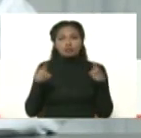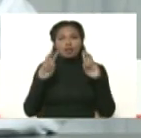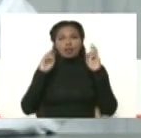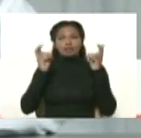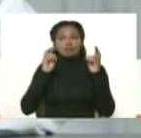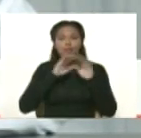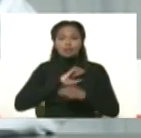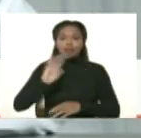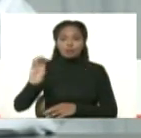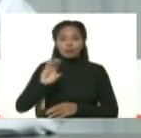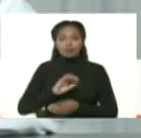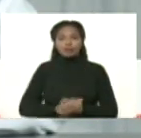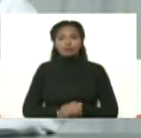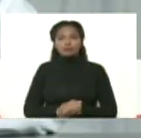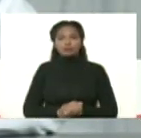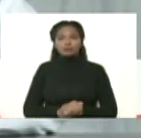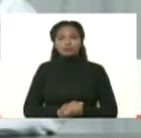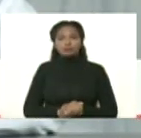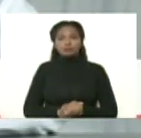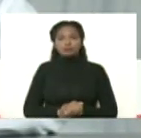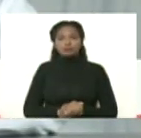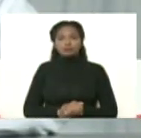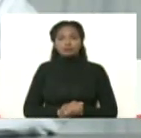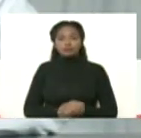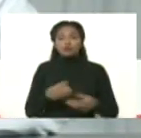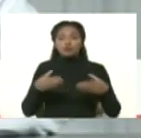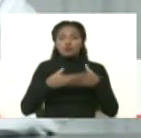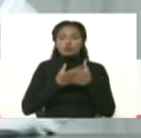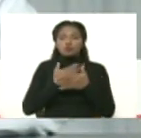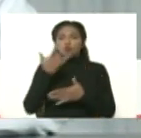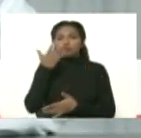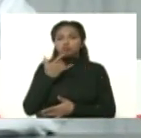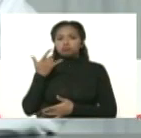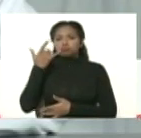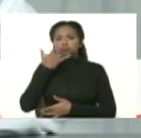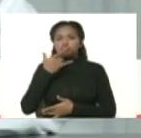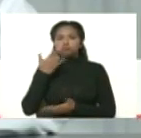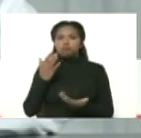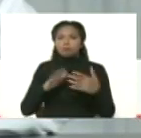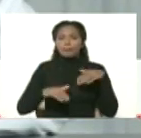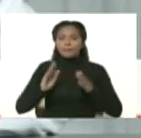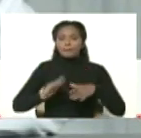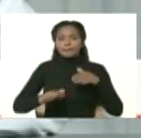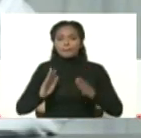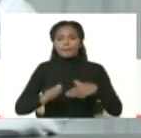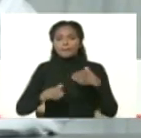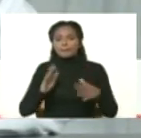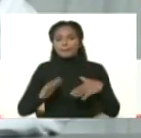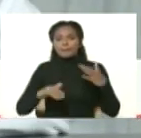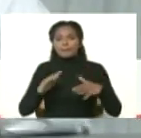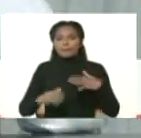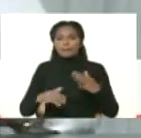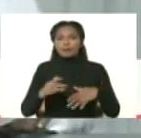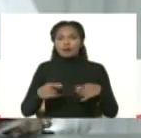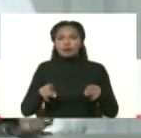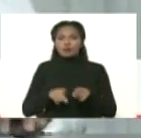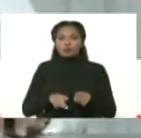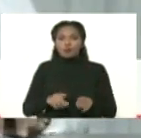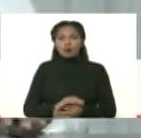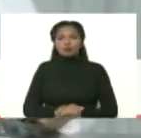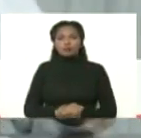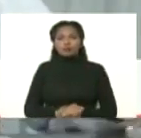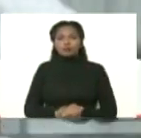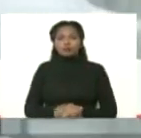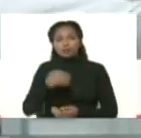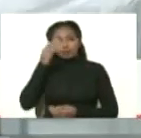de la patria, género afrocaribeño y el tamboriprimo, tocando el tambor